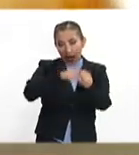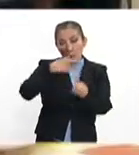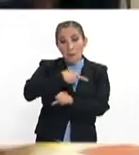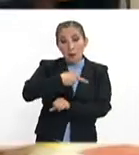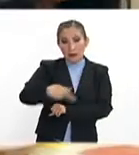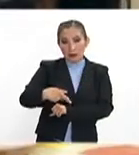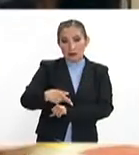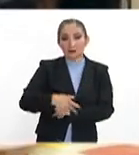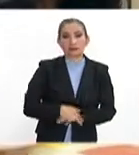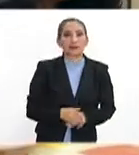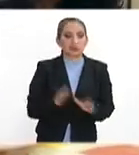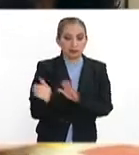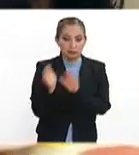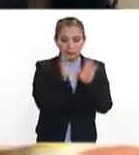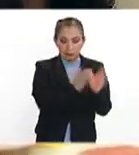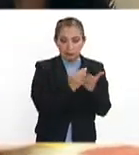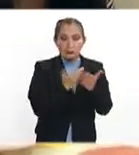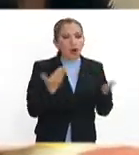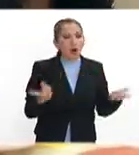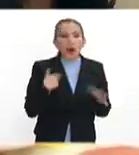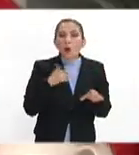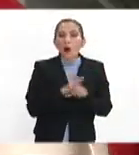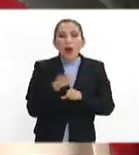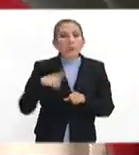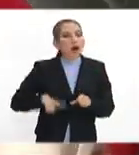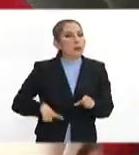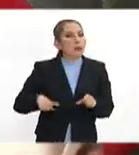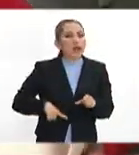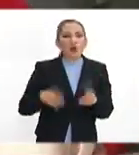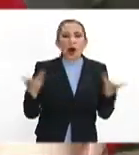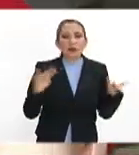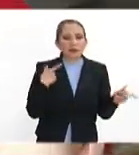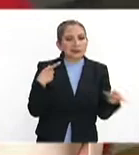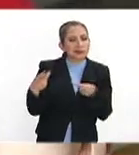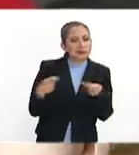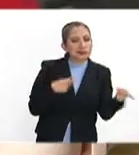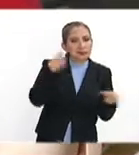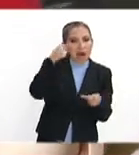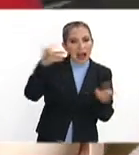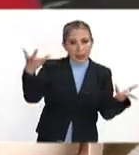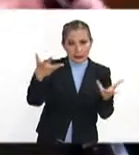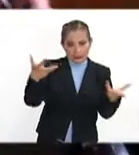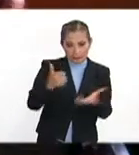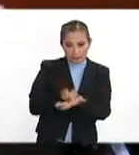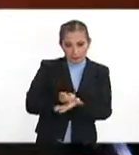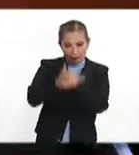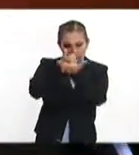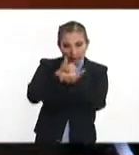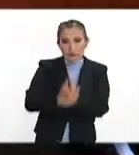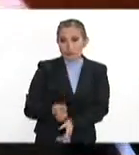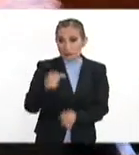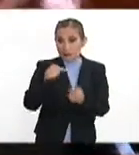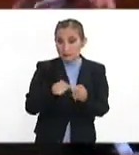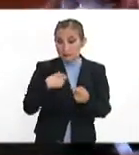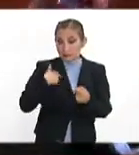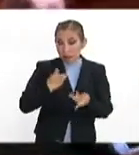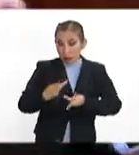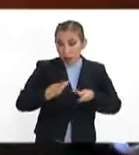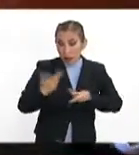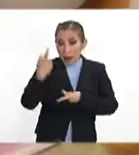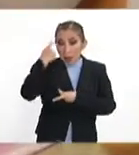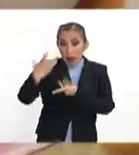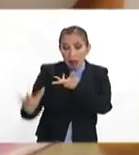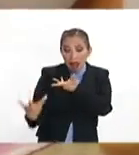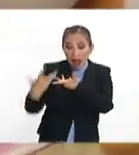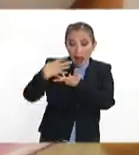pobreza. Y ahora bien, ¿cuál es la estrategia que el gobierno de la República está llevando a cabo? Es la Estrategia Nacional de